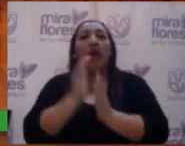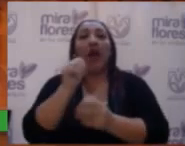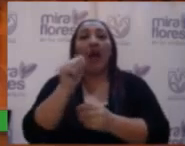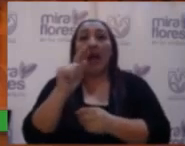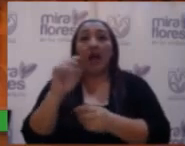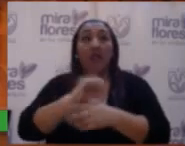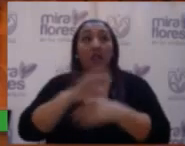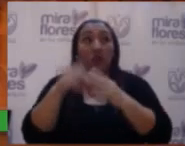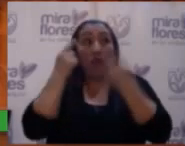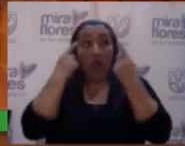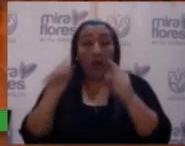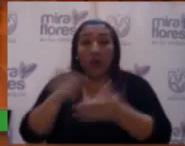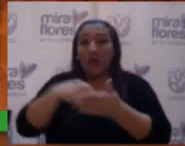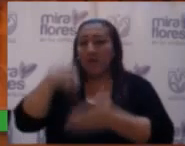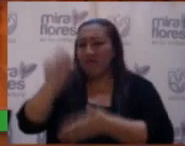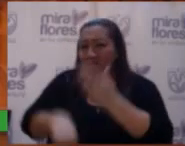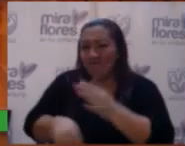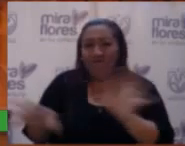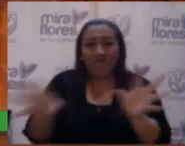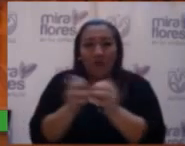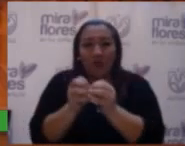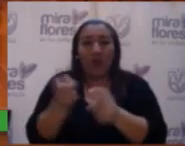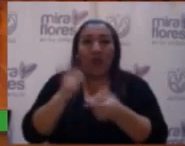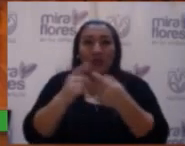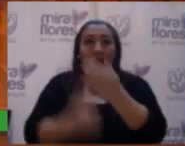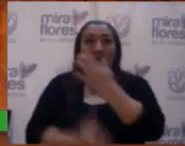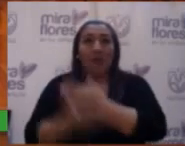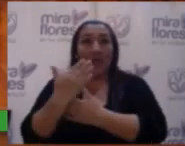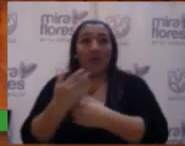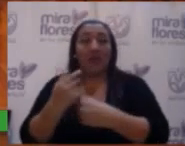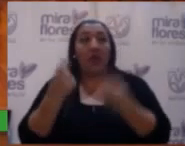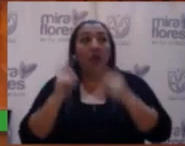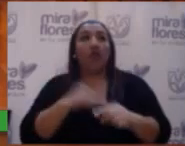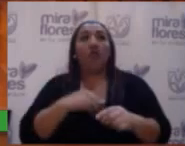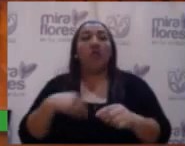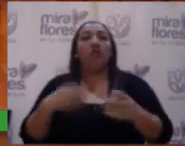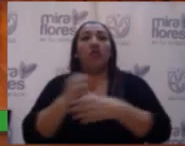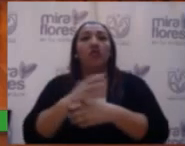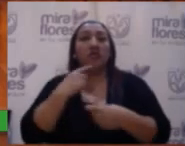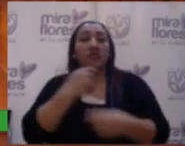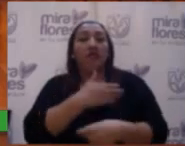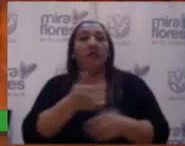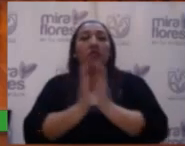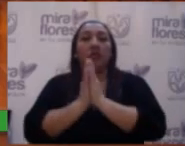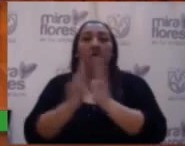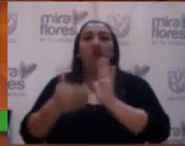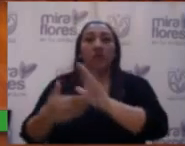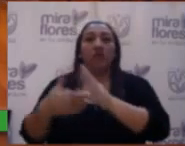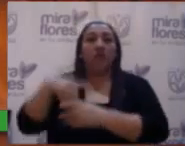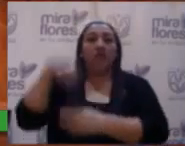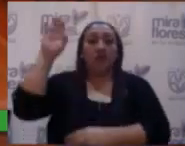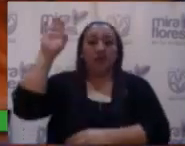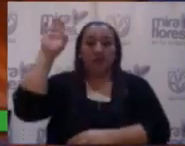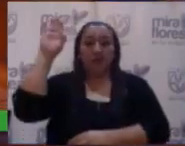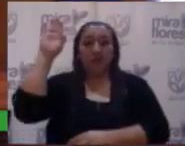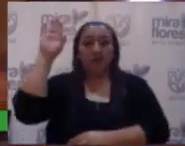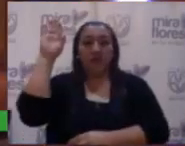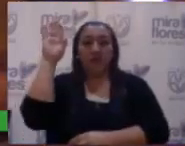acta para la ejecución inmediata de los acuerdos tomados esta mañana aquellos miembros del consejo que estén a favor si no se expresado Nacional de